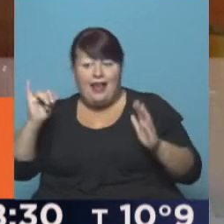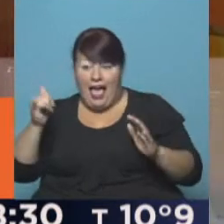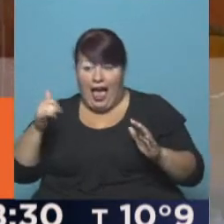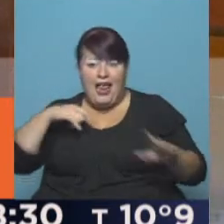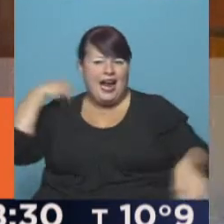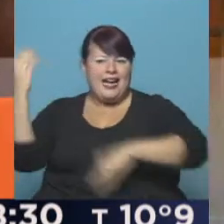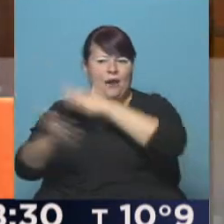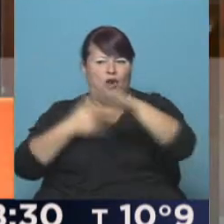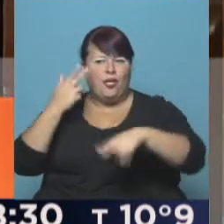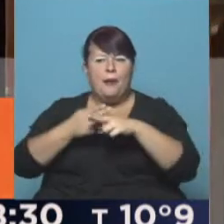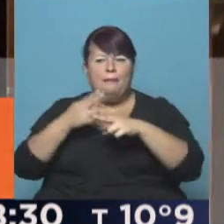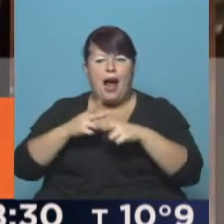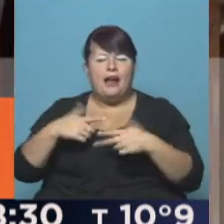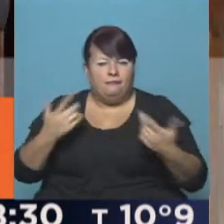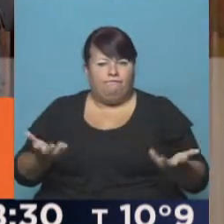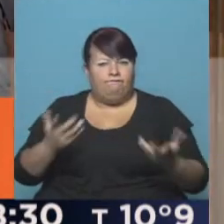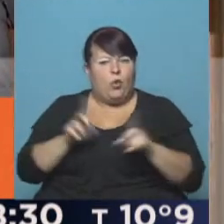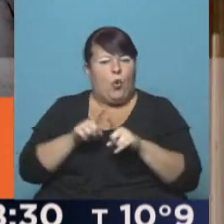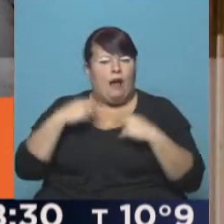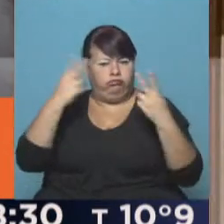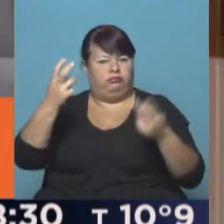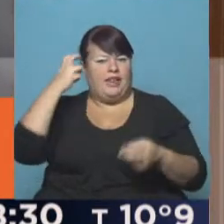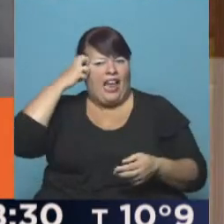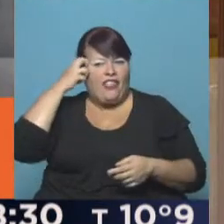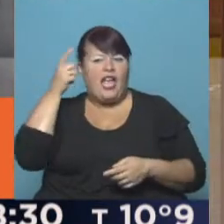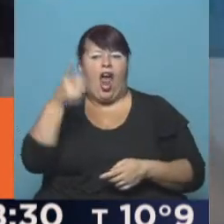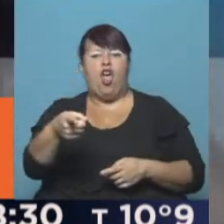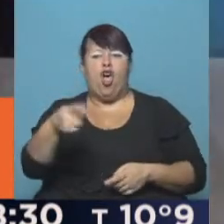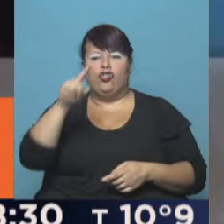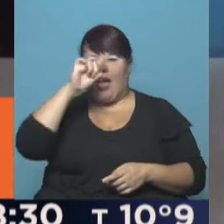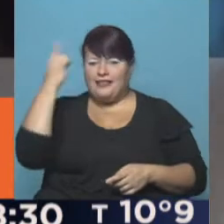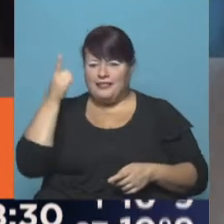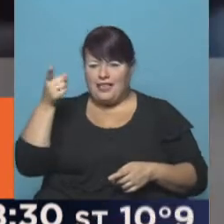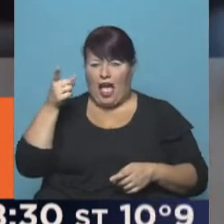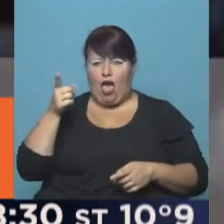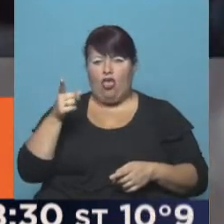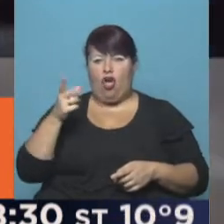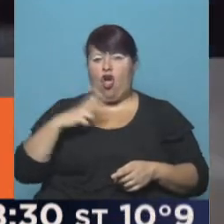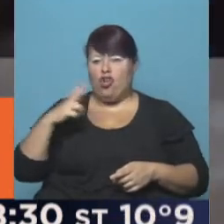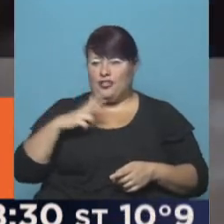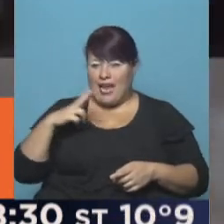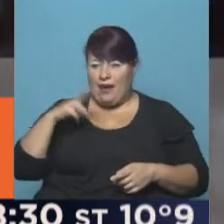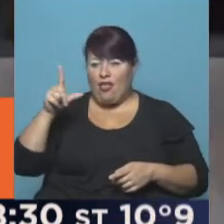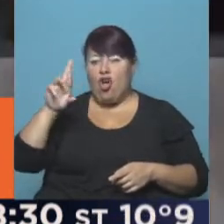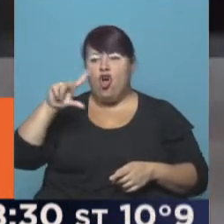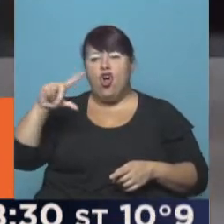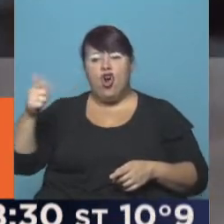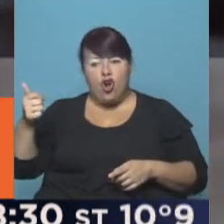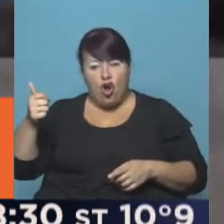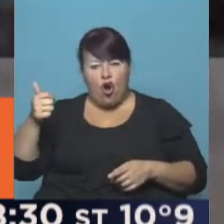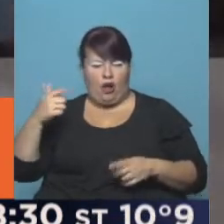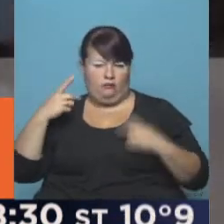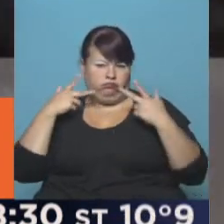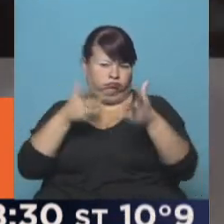la Revolución del Parque, que es un alzamiento radical contra el Estado conservador de Roca. Es un